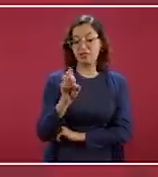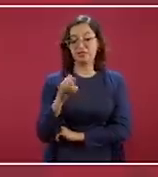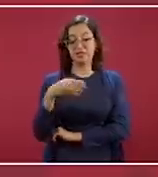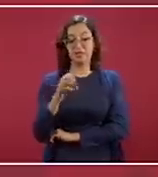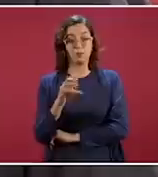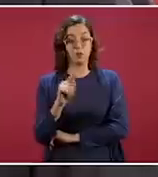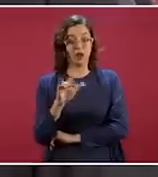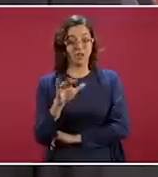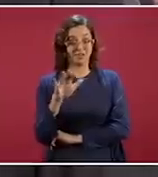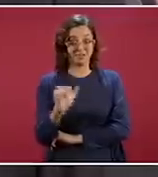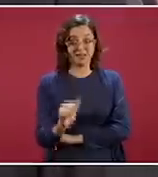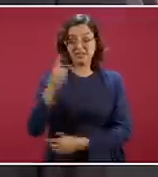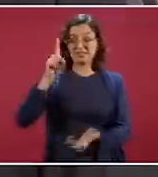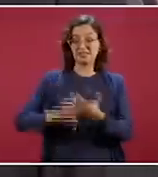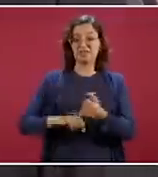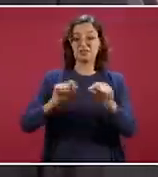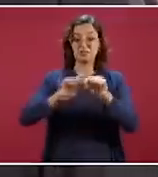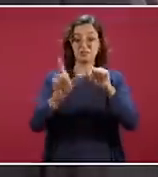en México